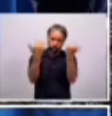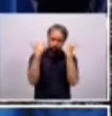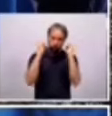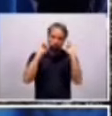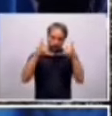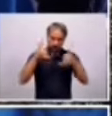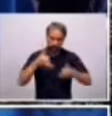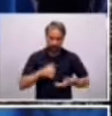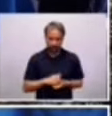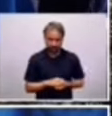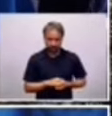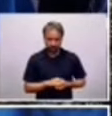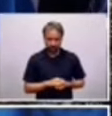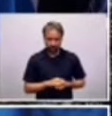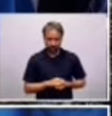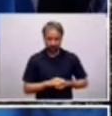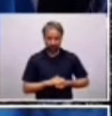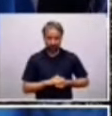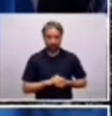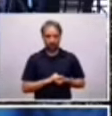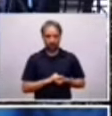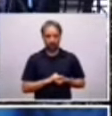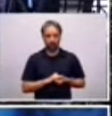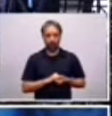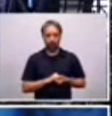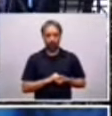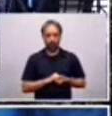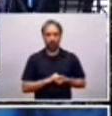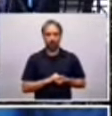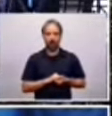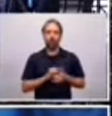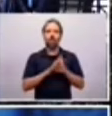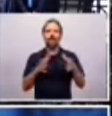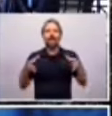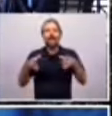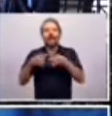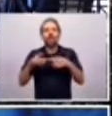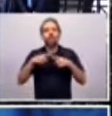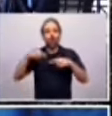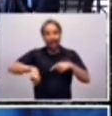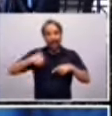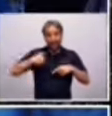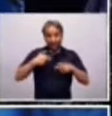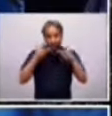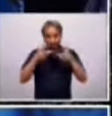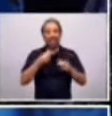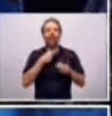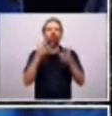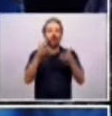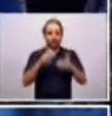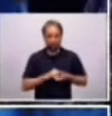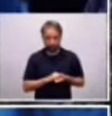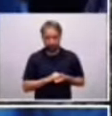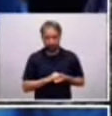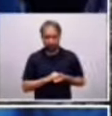dejará facultado al Consejo Directivo para que diga la fecha. Bueno, va a haber una serie Sarasa de piruetas. Va a haber una serie de piruetas